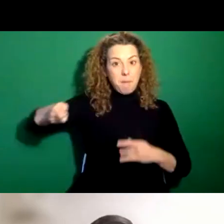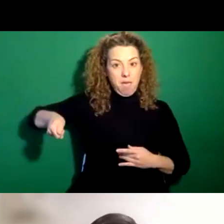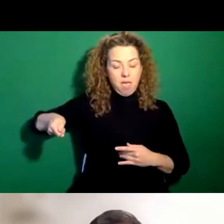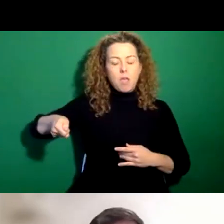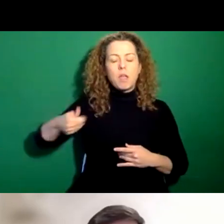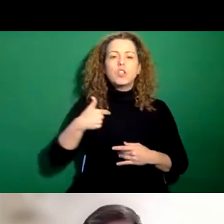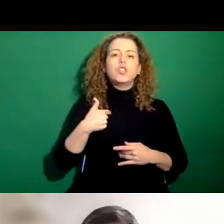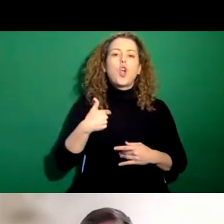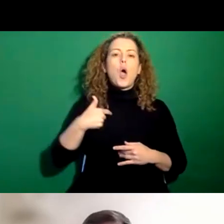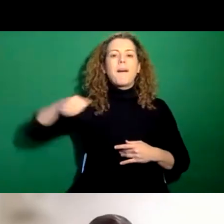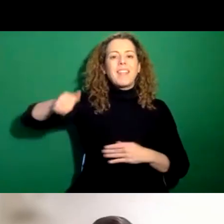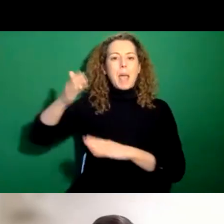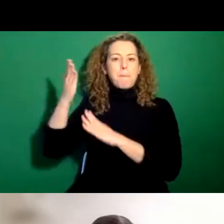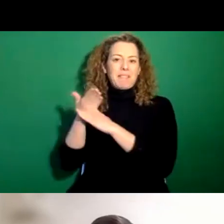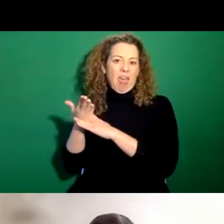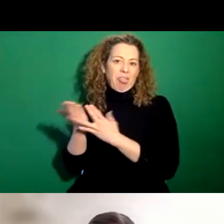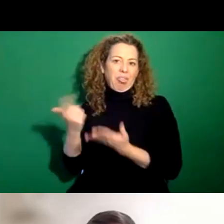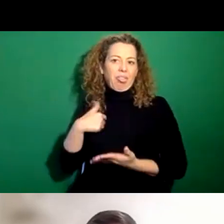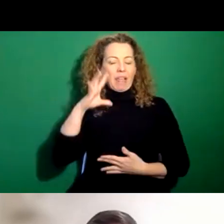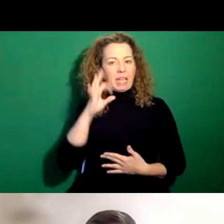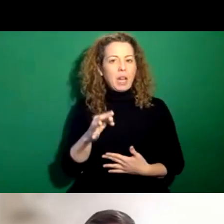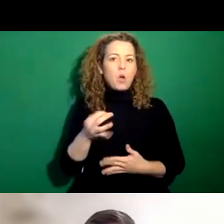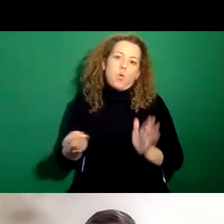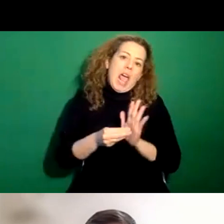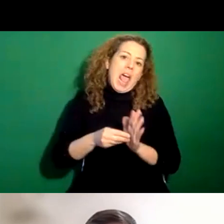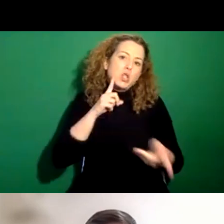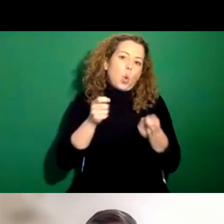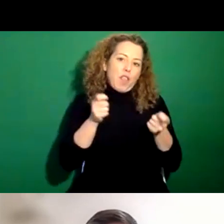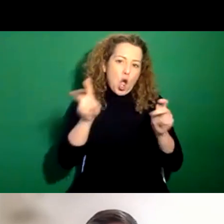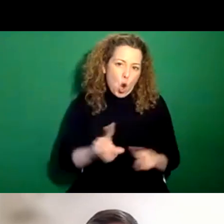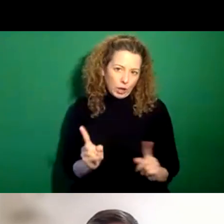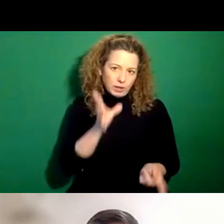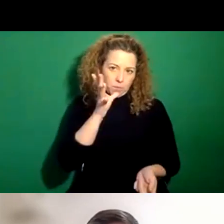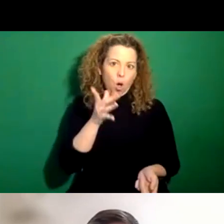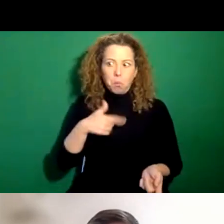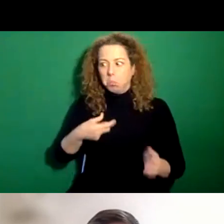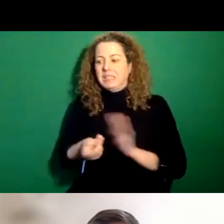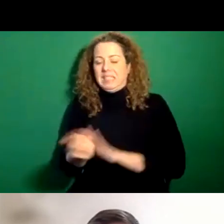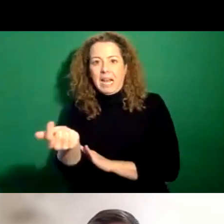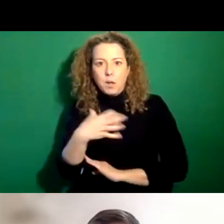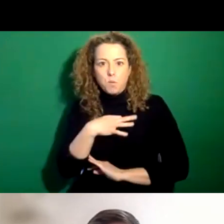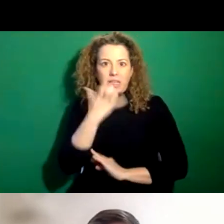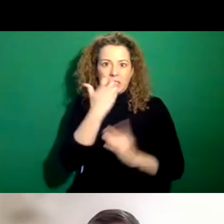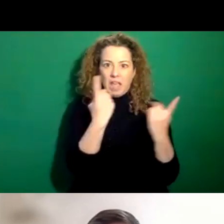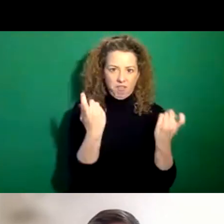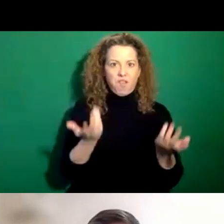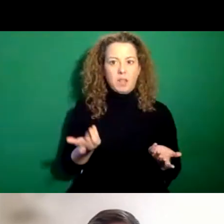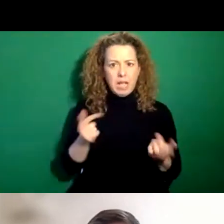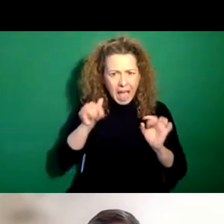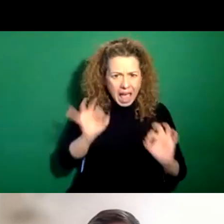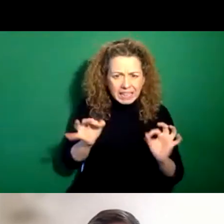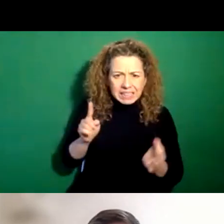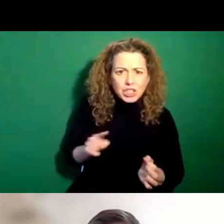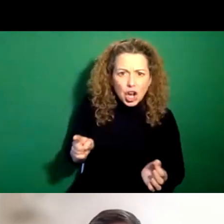puesto medias barandillas. Entiendo que no se contempla como sujeción, porque tendrían por dónde salir en caso de necesidad. ¿Esto es así?